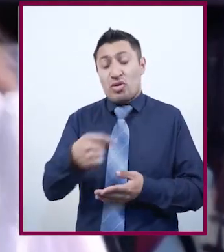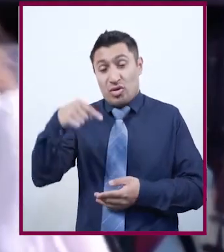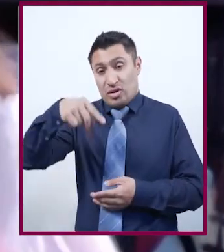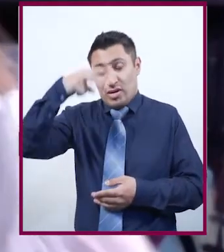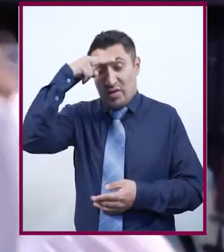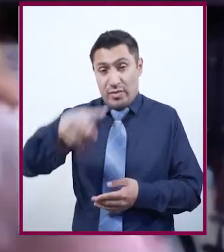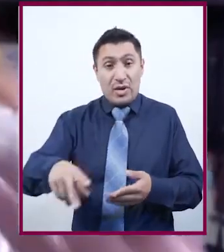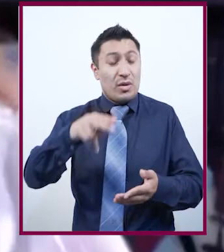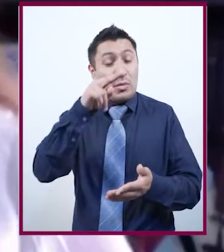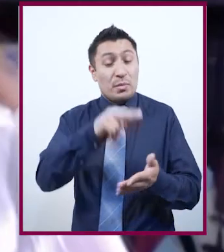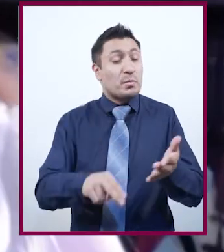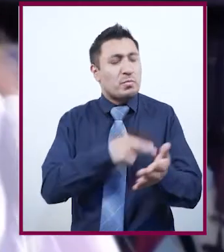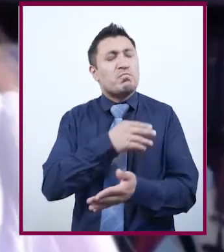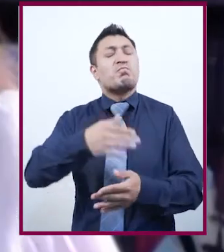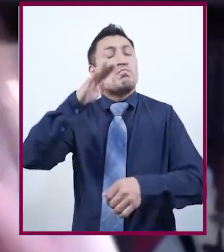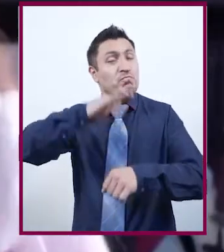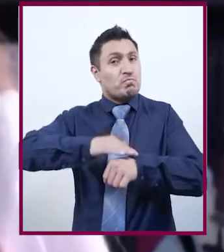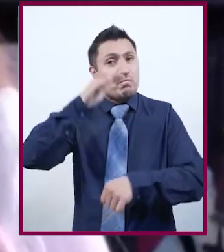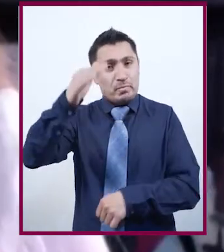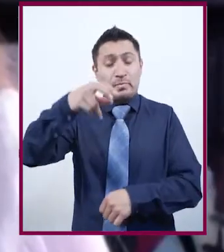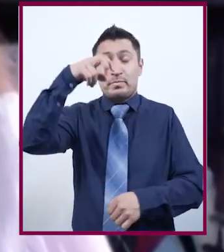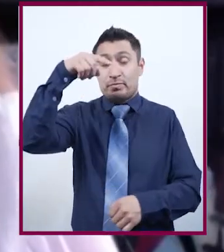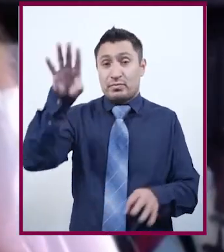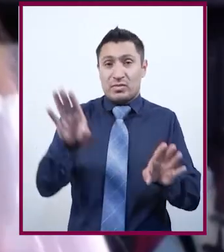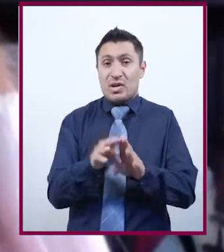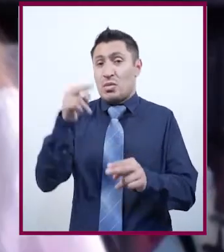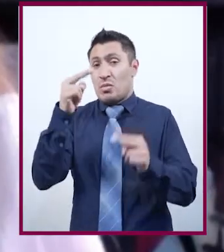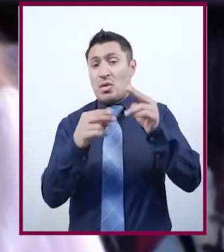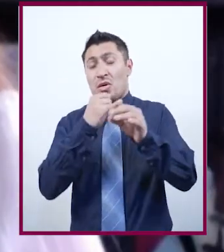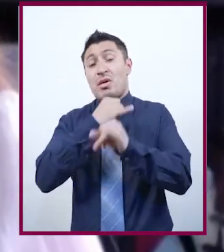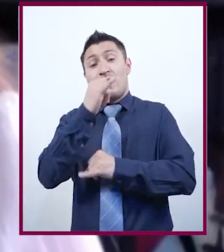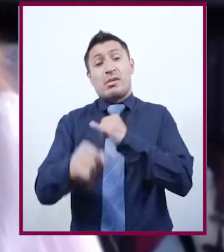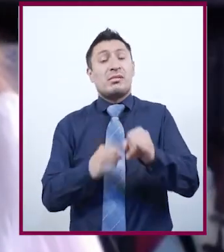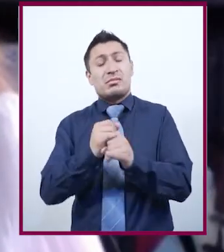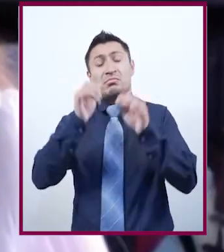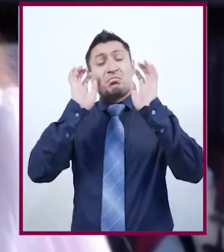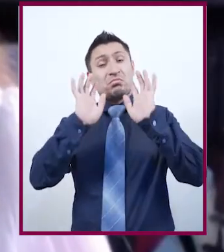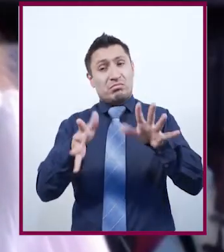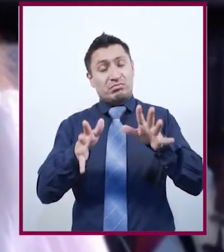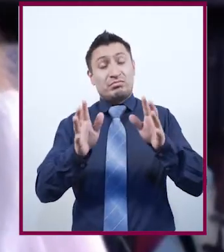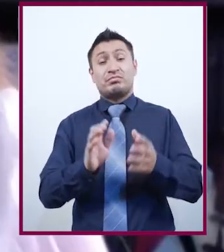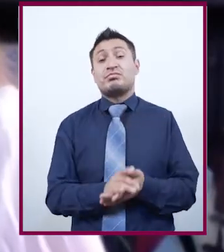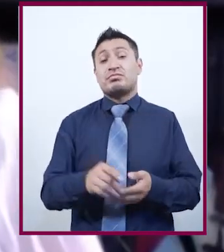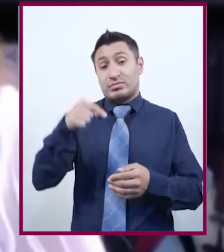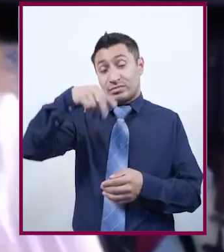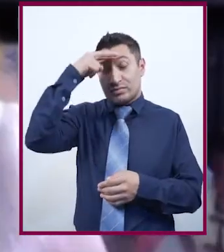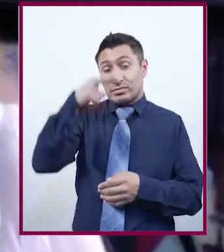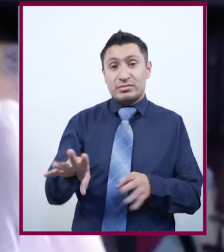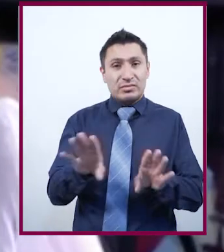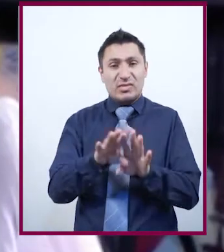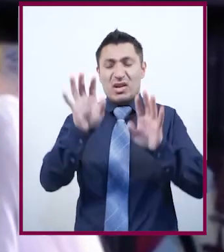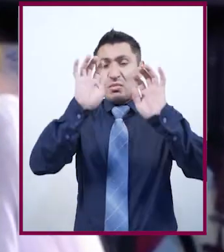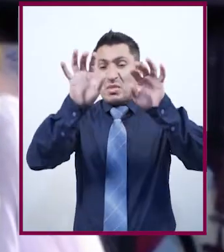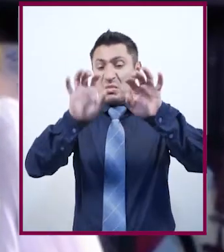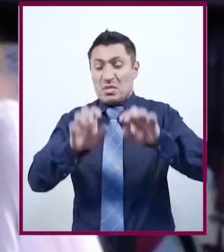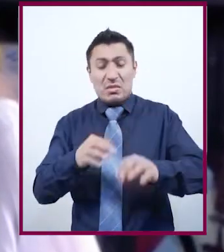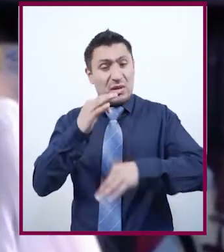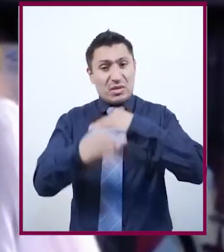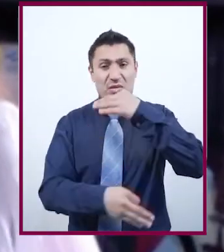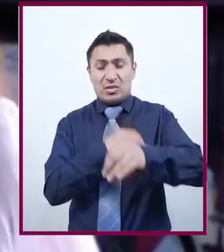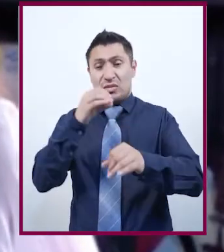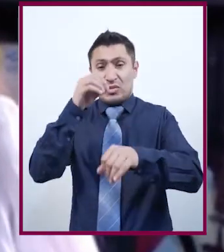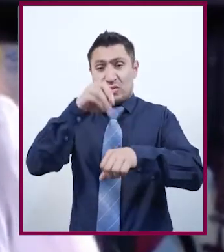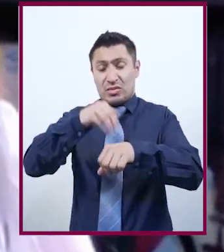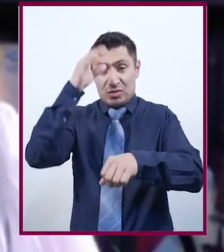¿no? O sea, ha estado como a nivel internacional, ha suscrito. De hecho, México ha suscrito casi todos los tratados